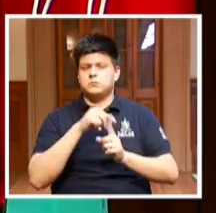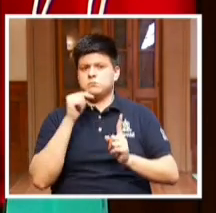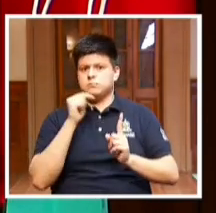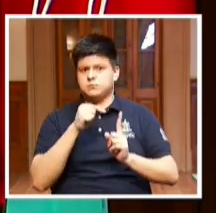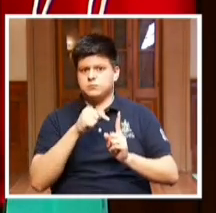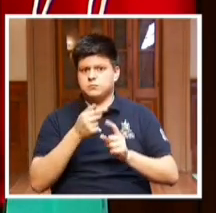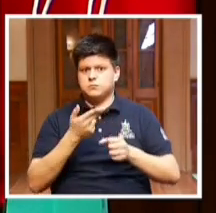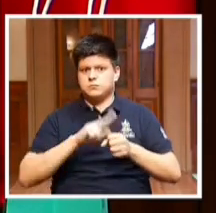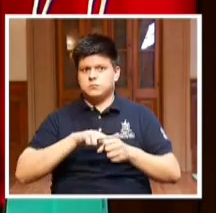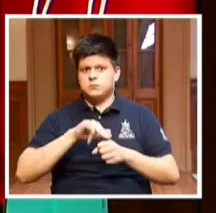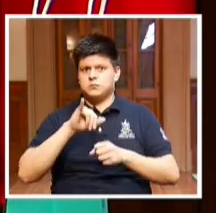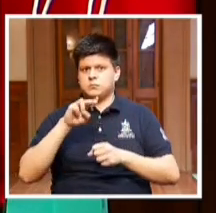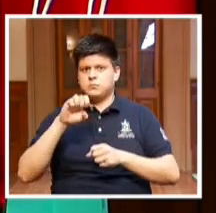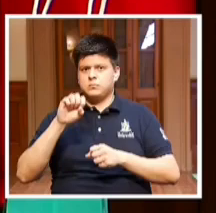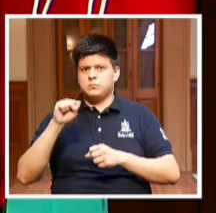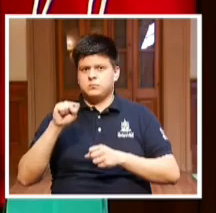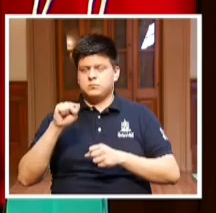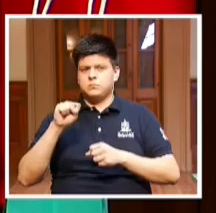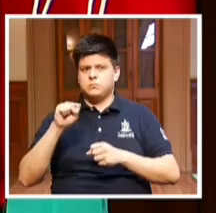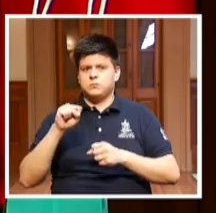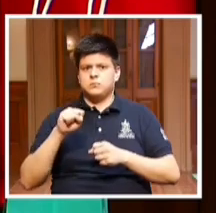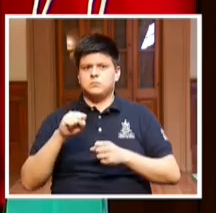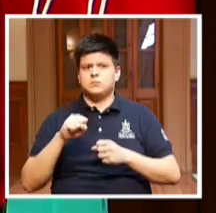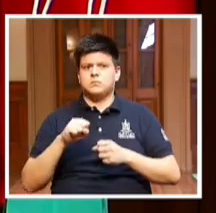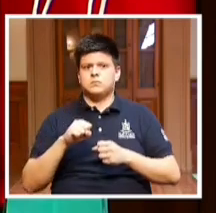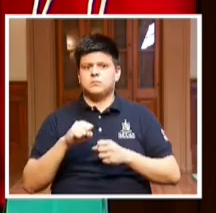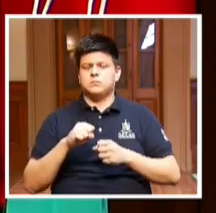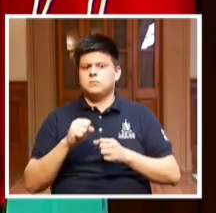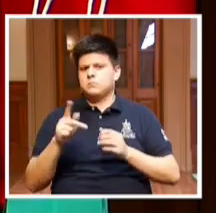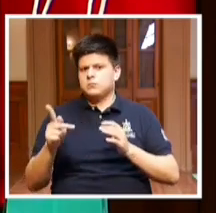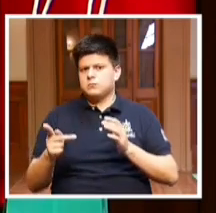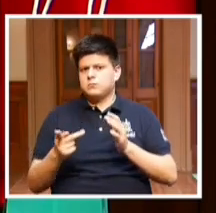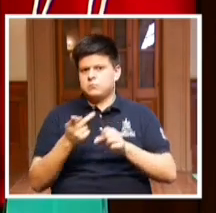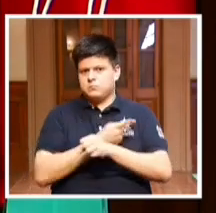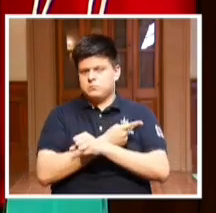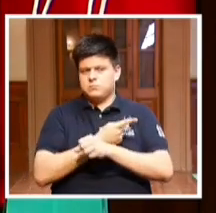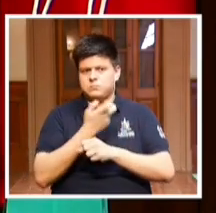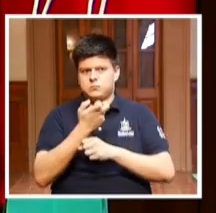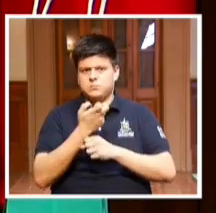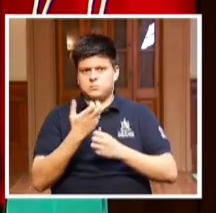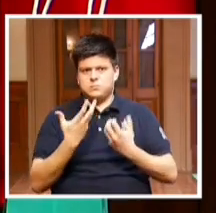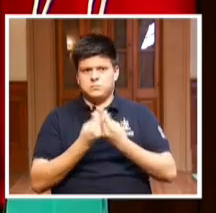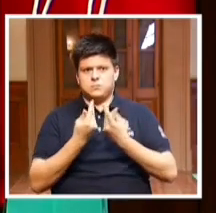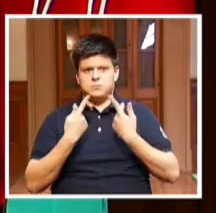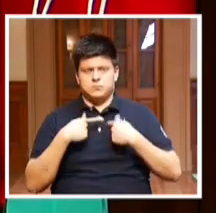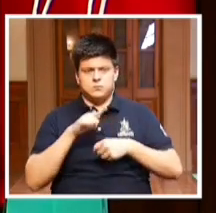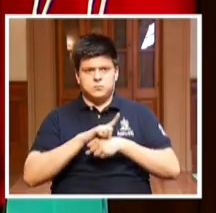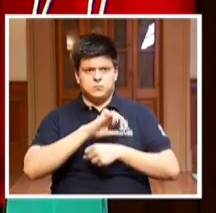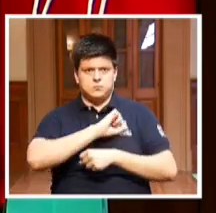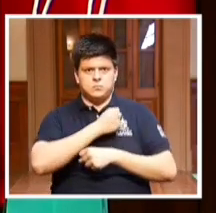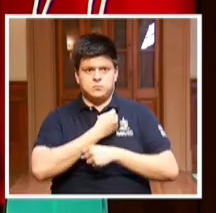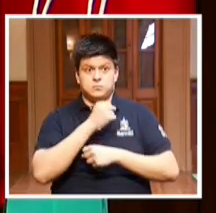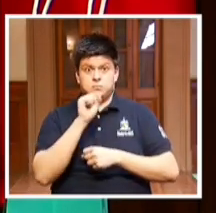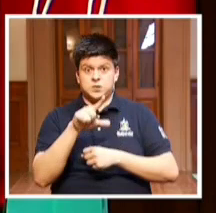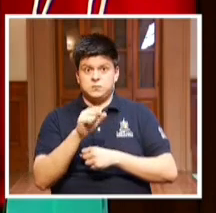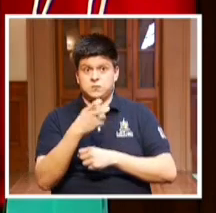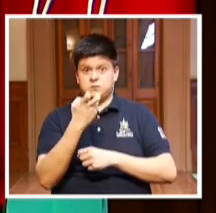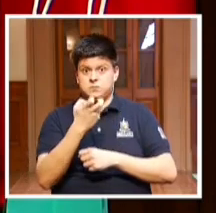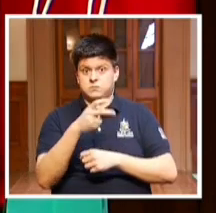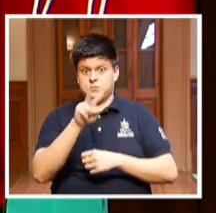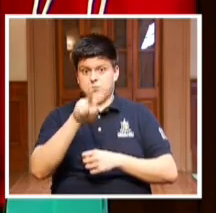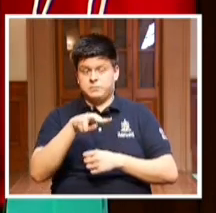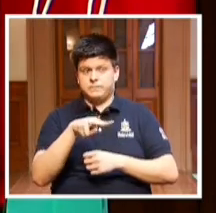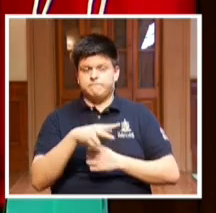en el Instituto Mexicano del Seguro Social. Cada que ocurre esto con el personal de salud, pues es algo